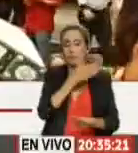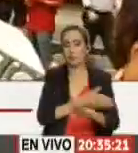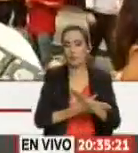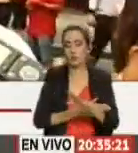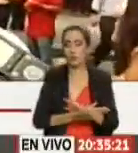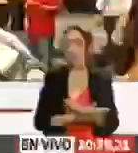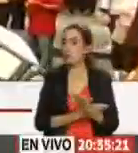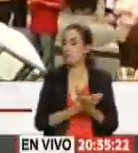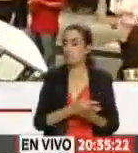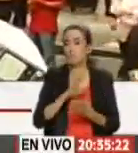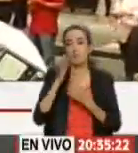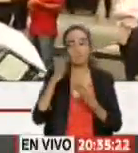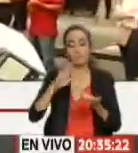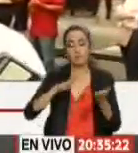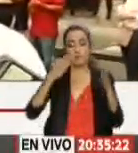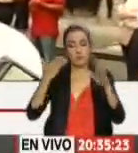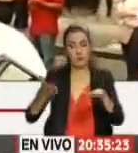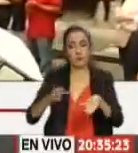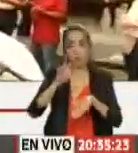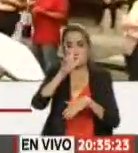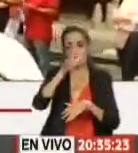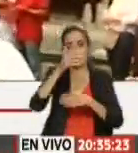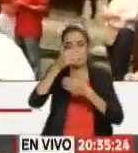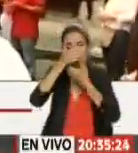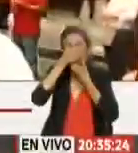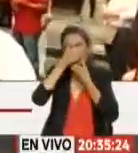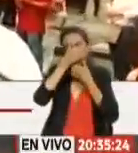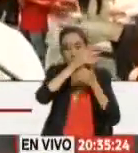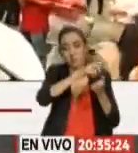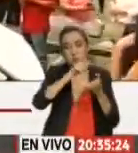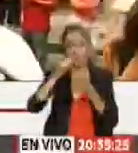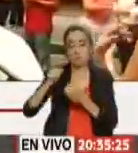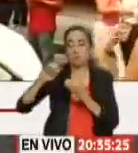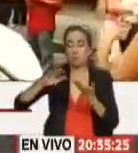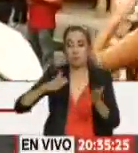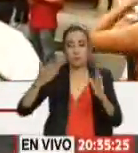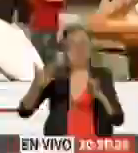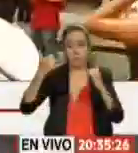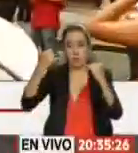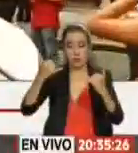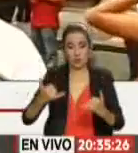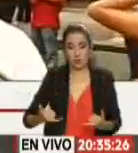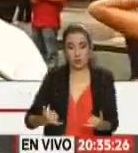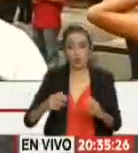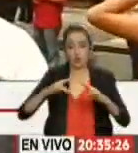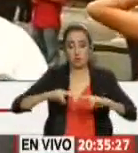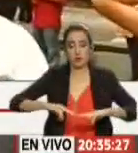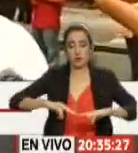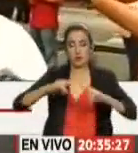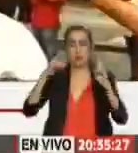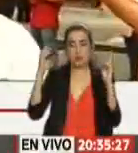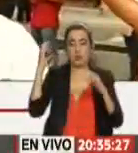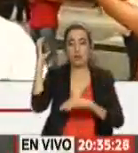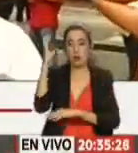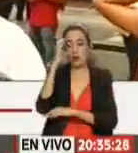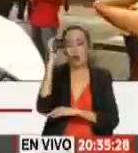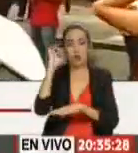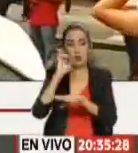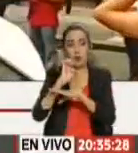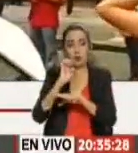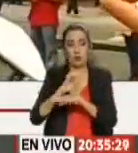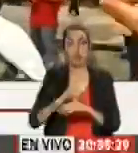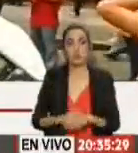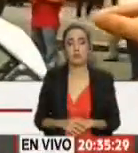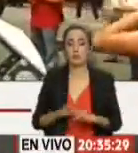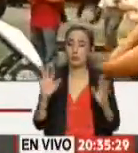los compañeros que murieron un día como hoy en la frontera norte, tratándole